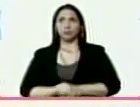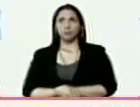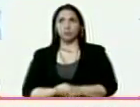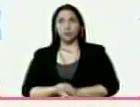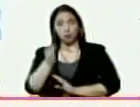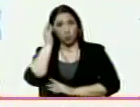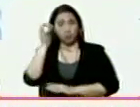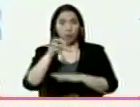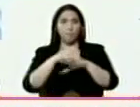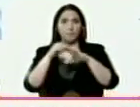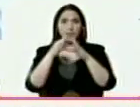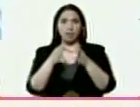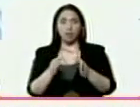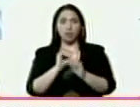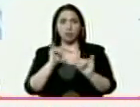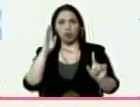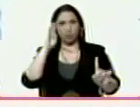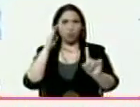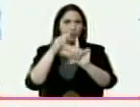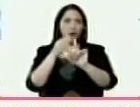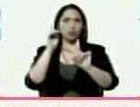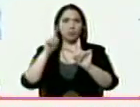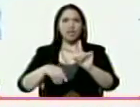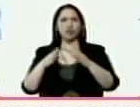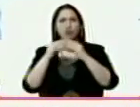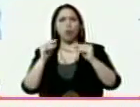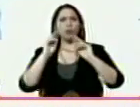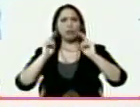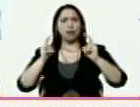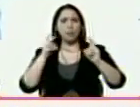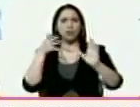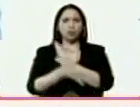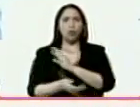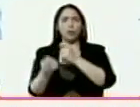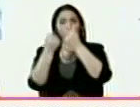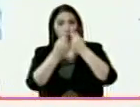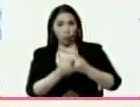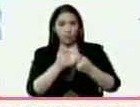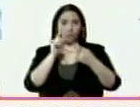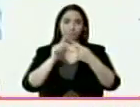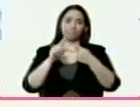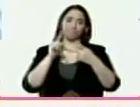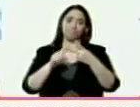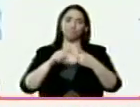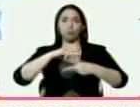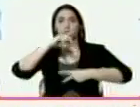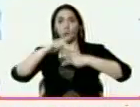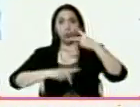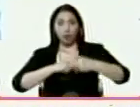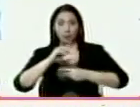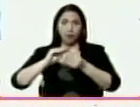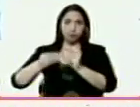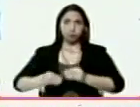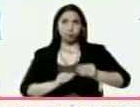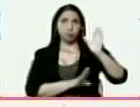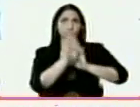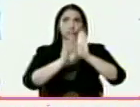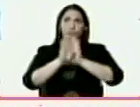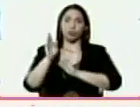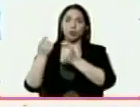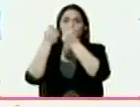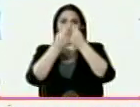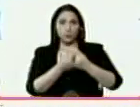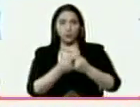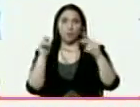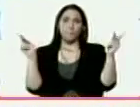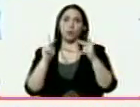Consejo de Ministros ha abordado también todos los aspectos económicos, el programa de recuperación económica,